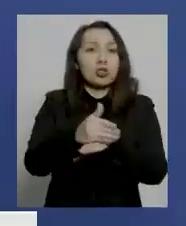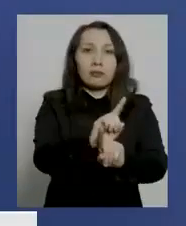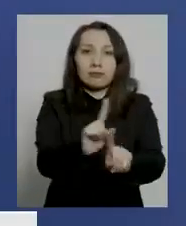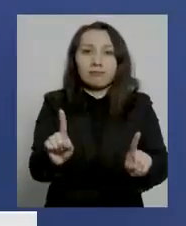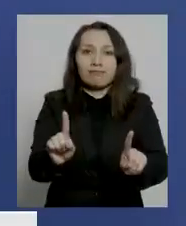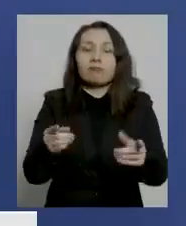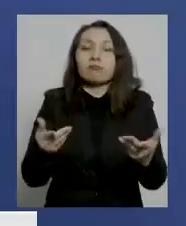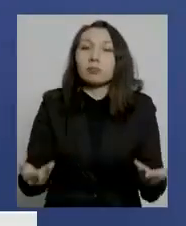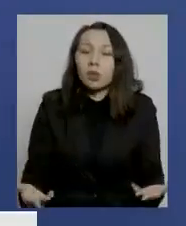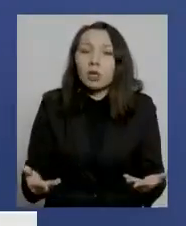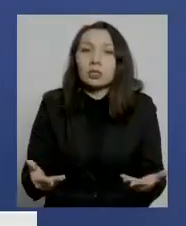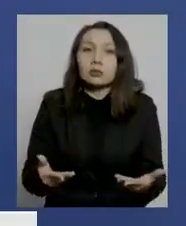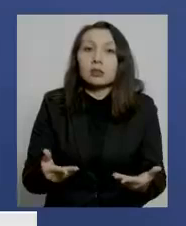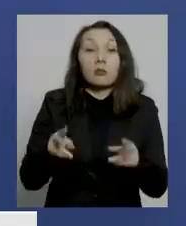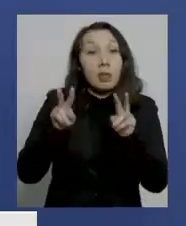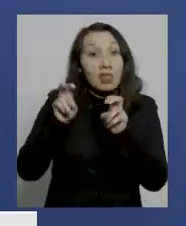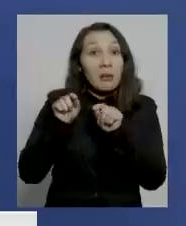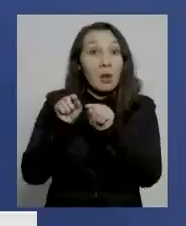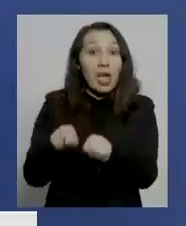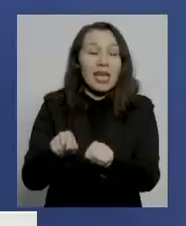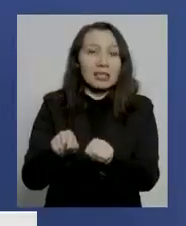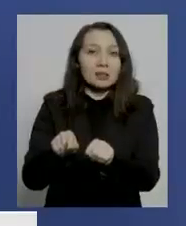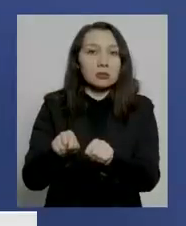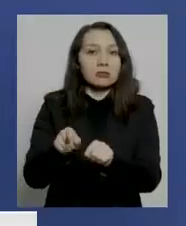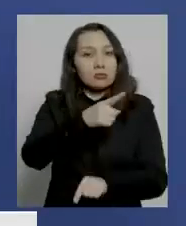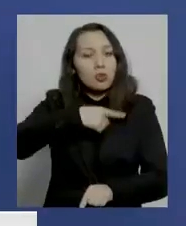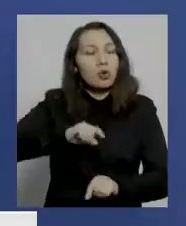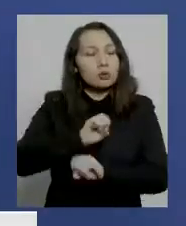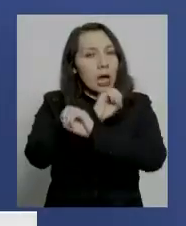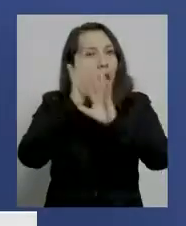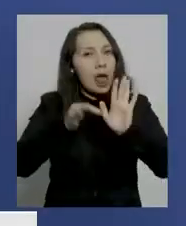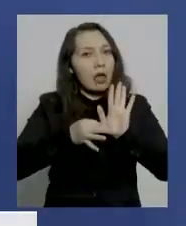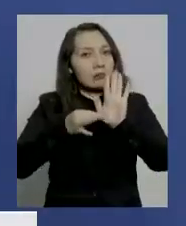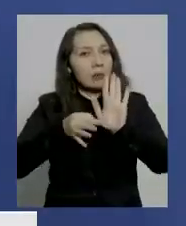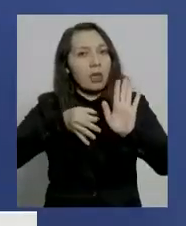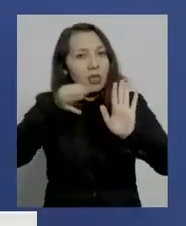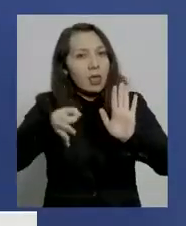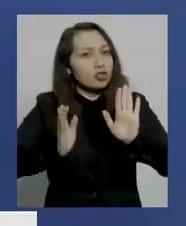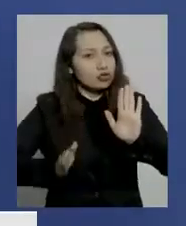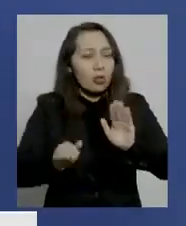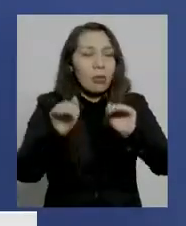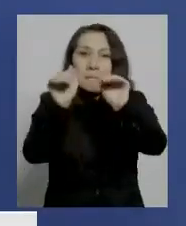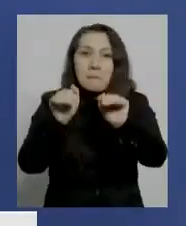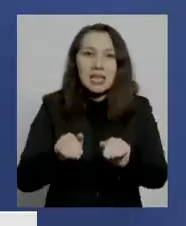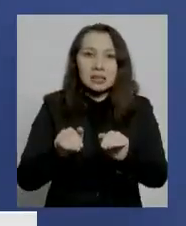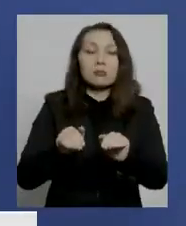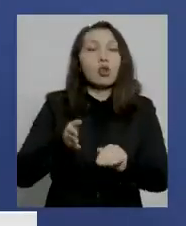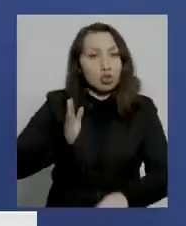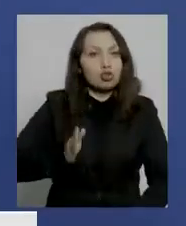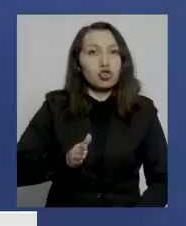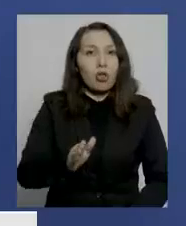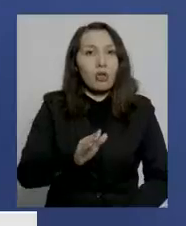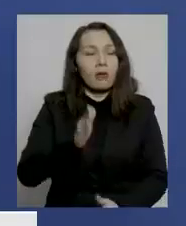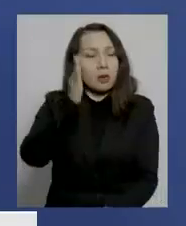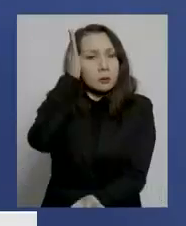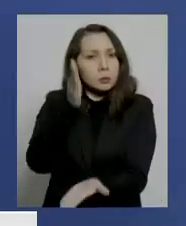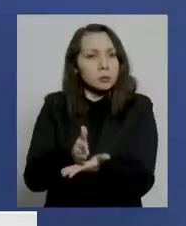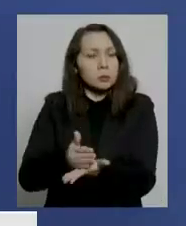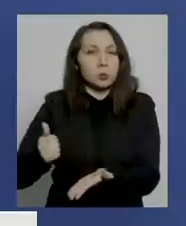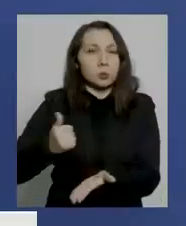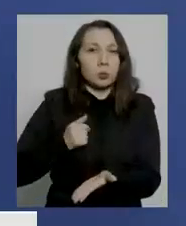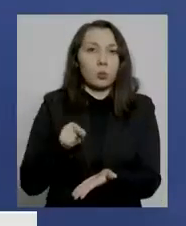lo tanto, respecto de eso, hemos sido claros, seguimos siendo claros y seguiremos siendo